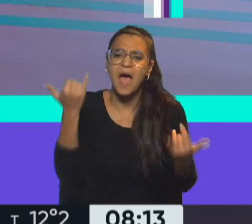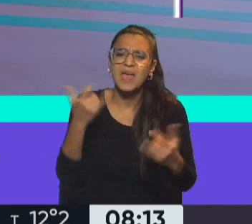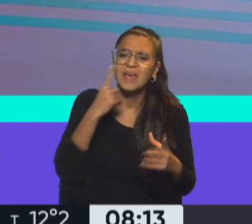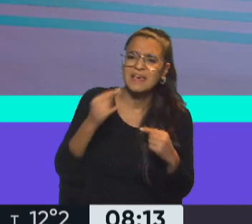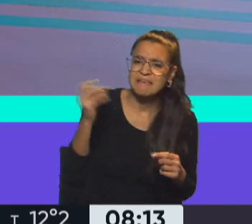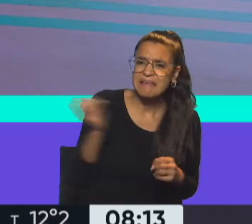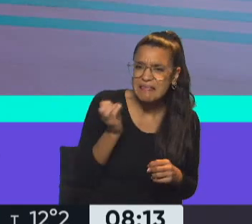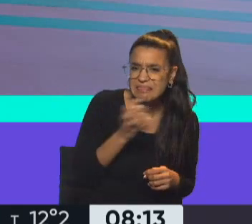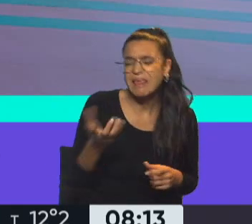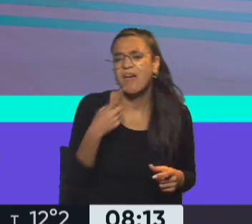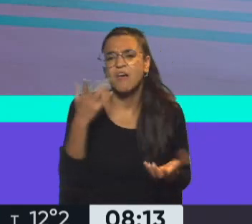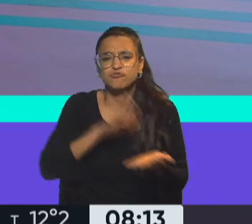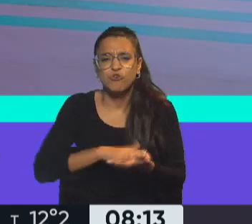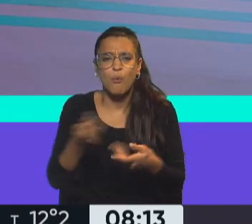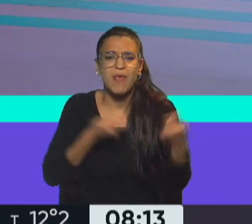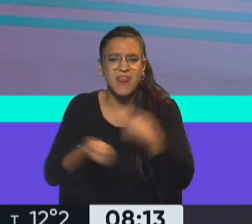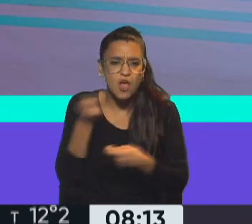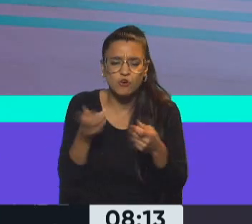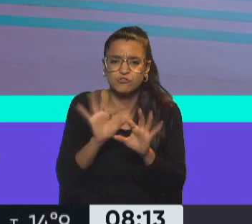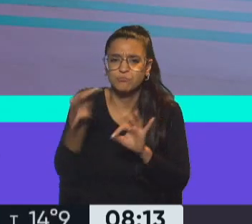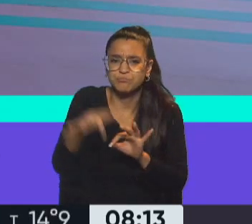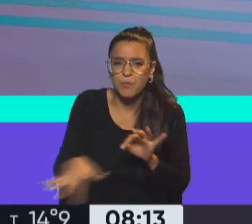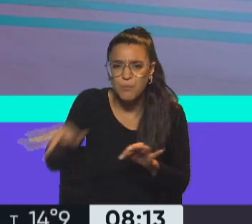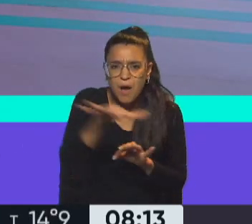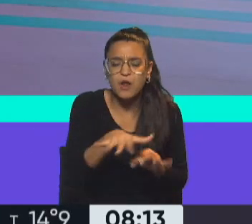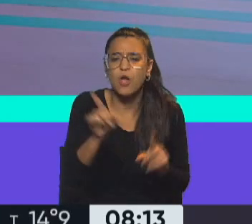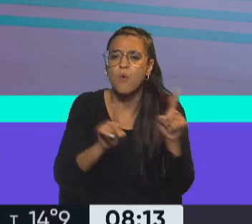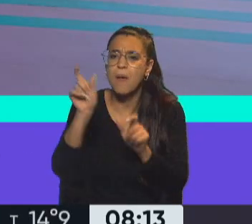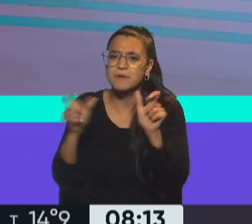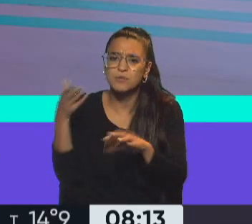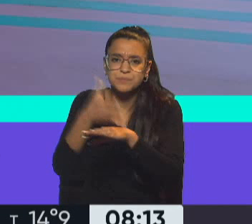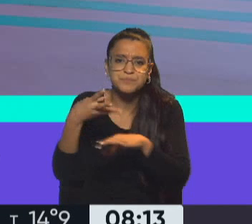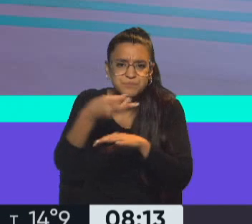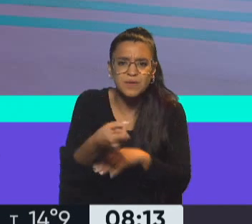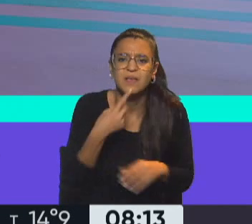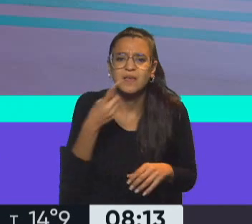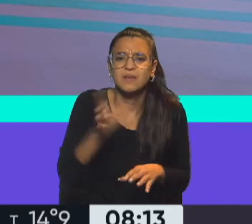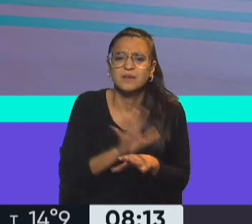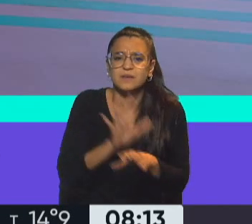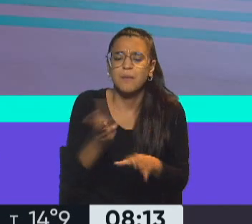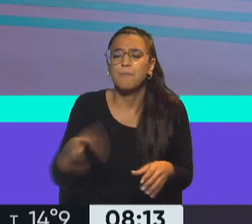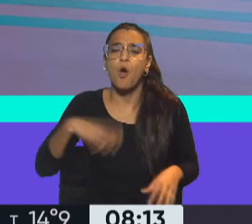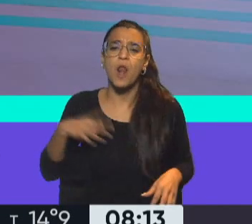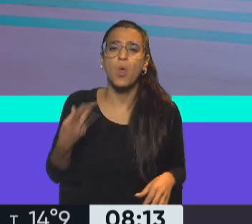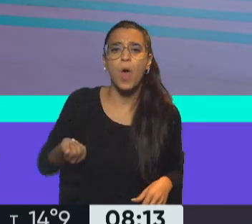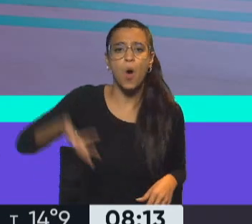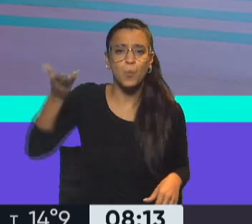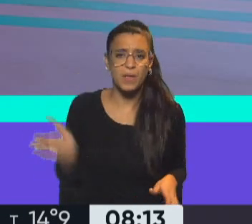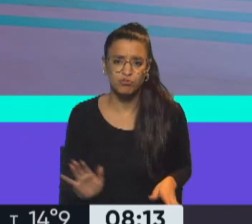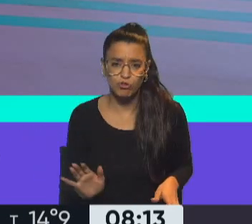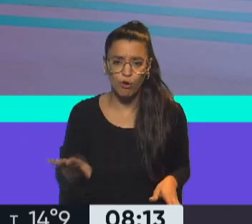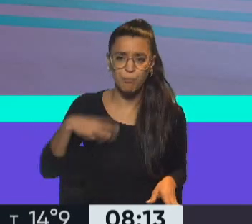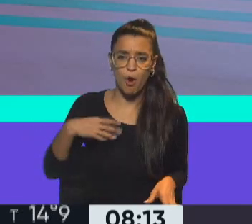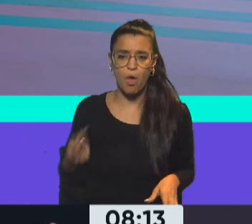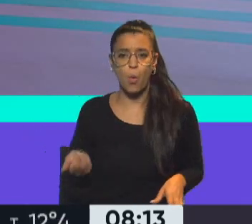sobre todo de los negocios de cercanía por parte de algunos usuarios de lo que se denomina el efecto por las dudas no aumentar